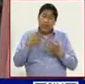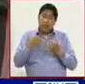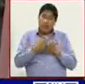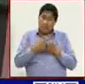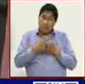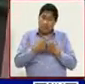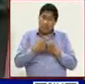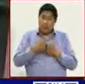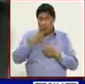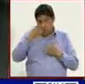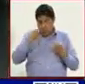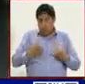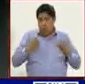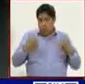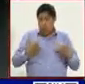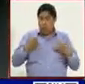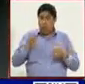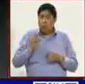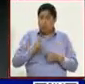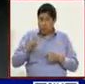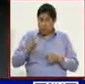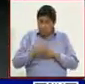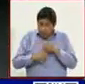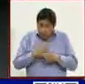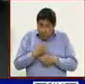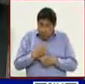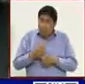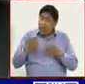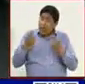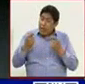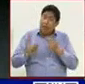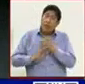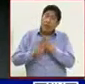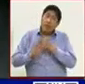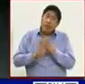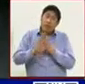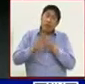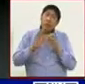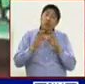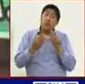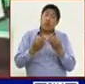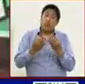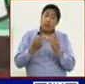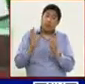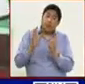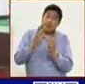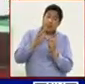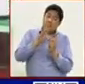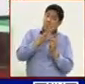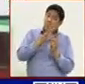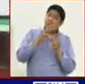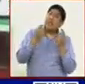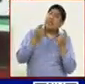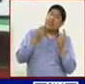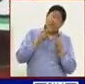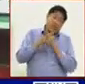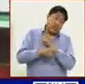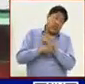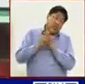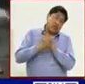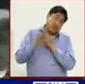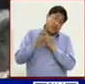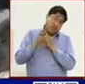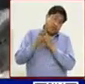la víctima, un joven de 22 años de edad, intentó defender a su familiar de unos delincuentes quienes pretendían robarle